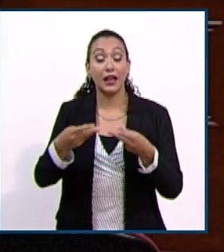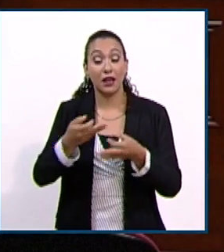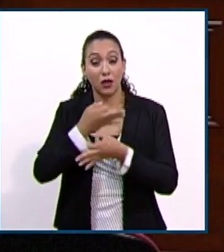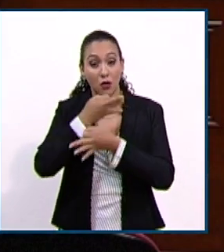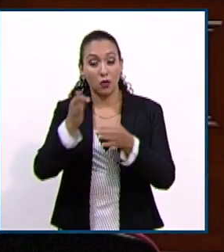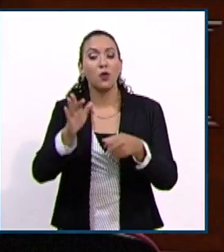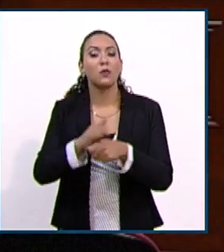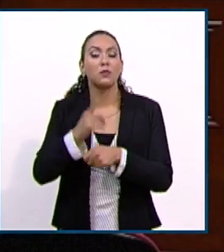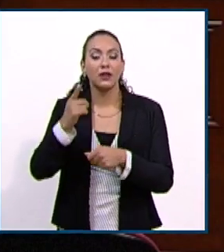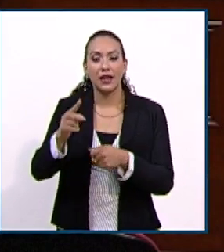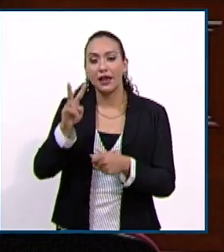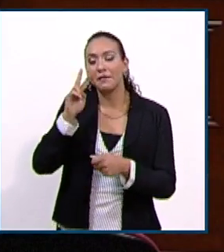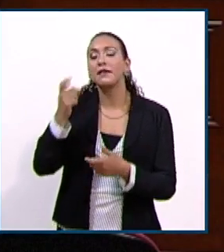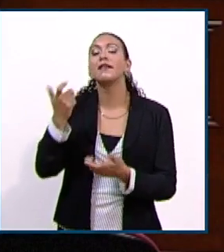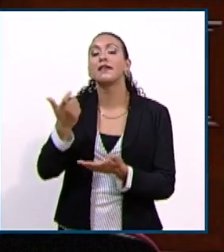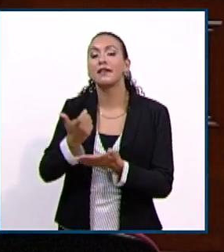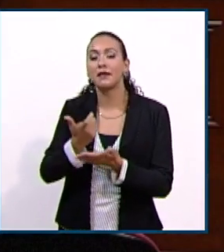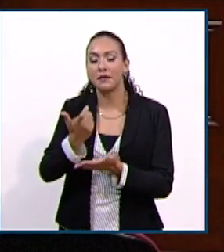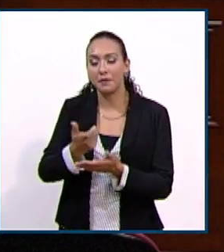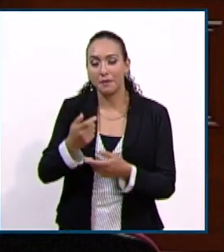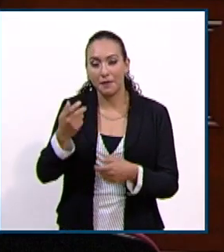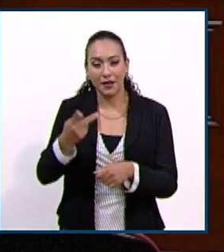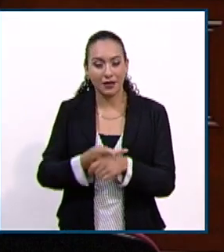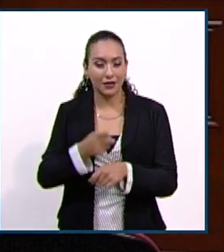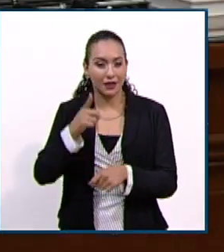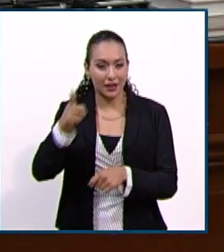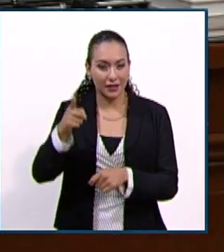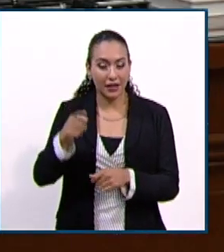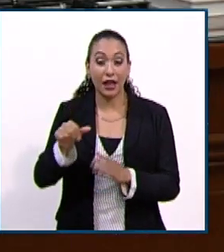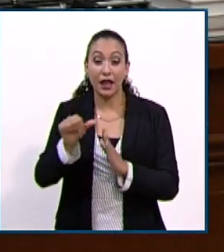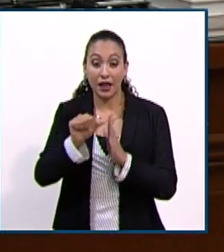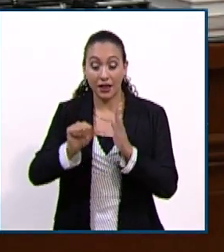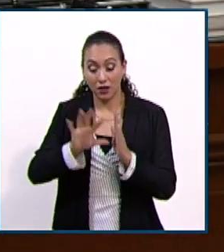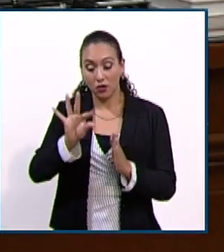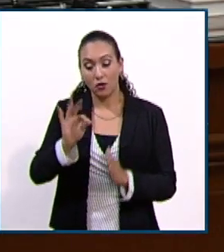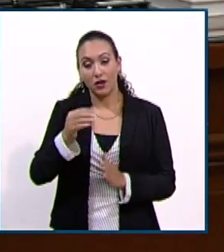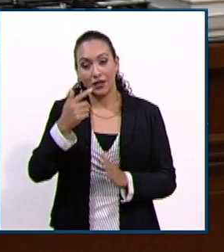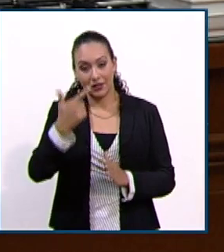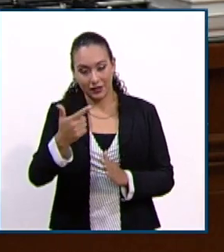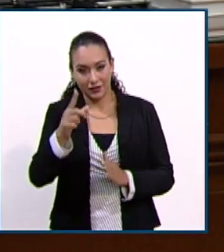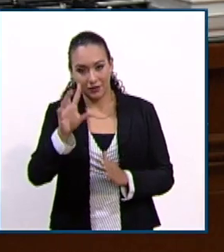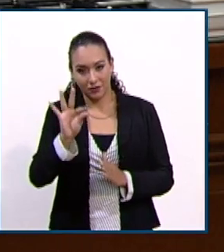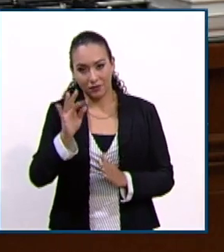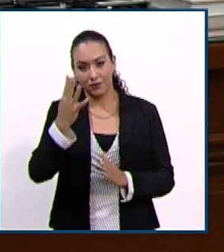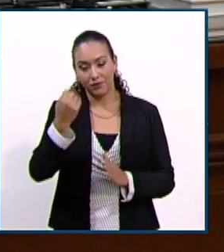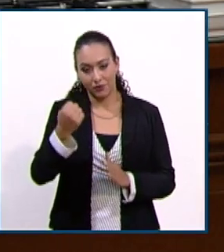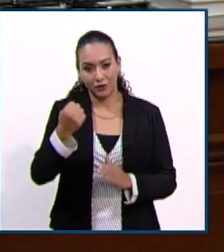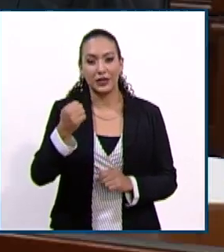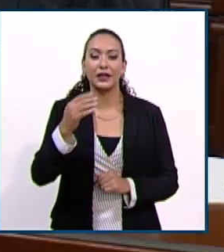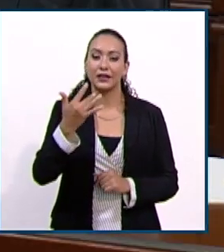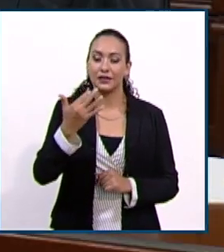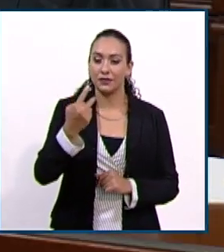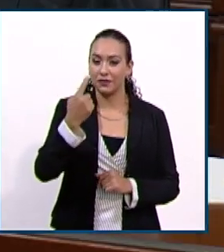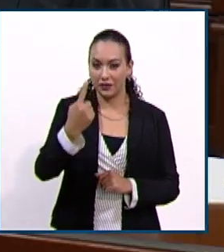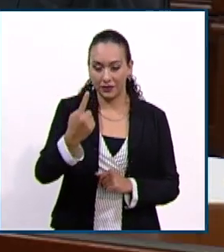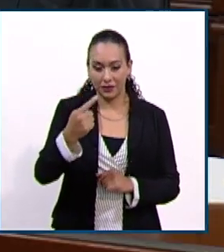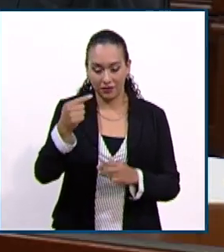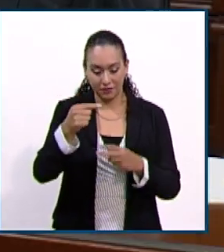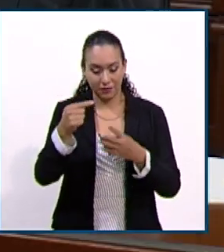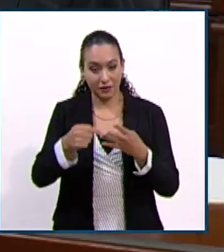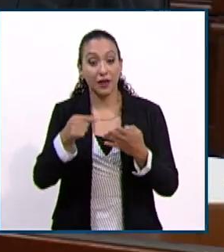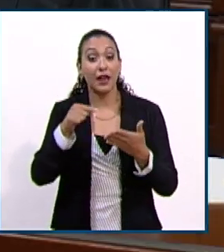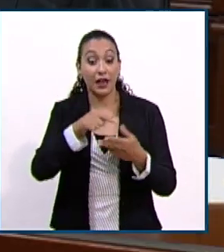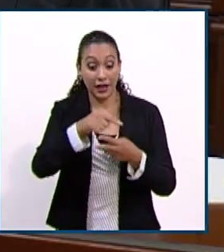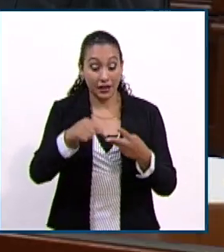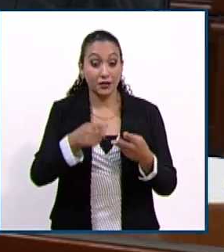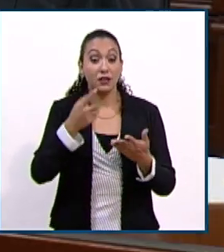a la Secretaría de Finanzas. Entre estas, los artículos 47, 48, 49 y 51, que le